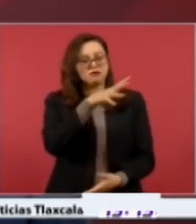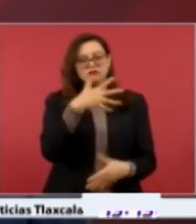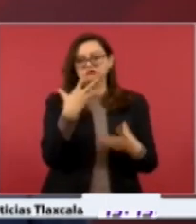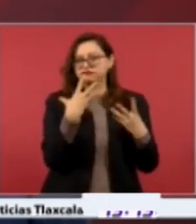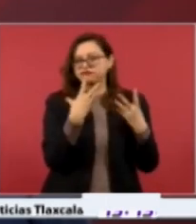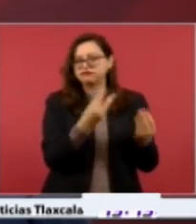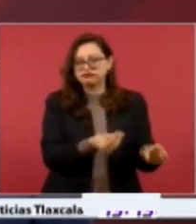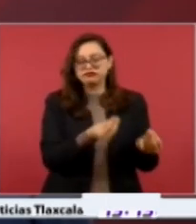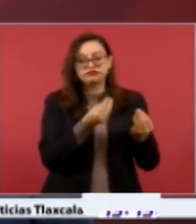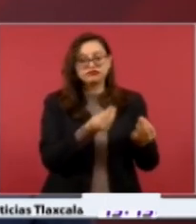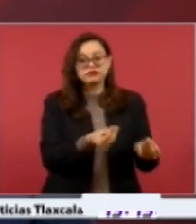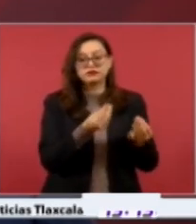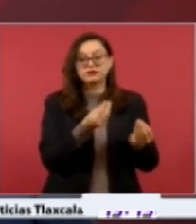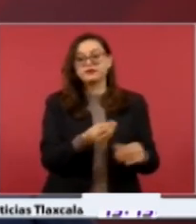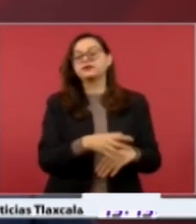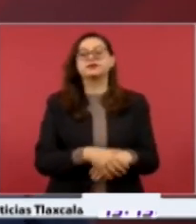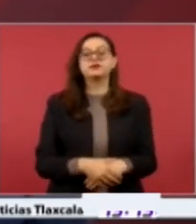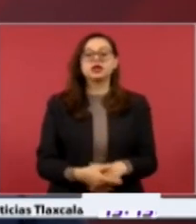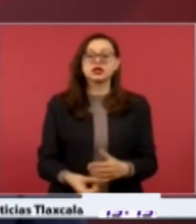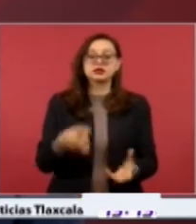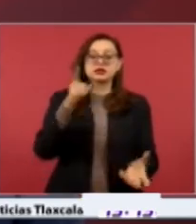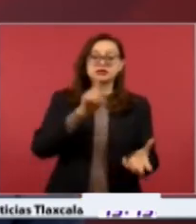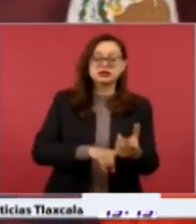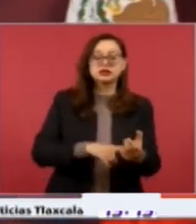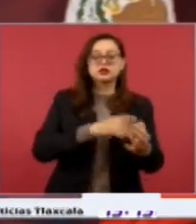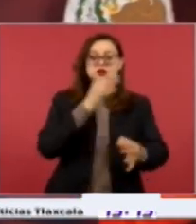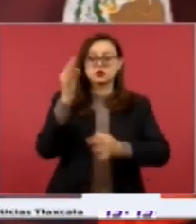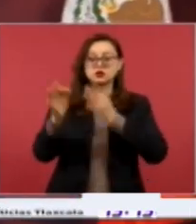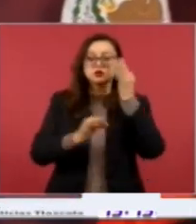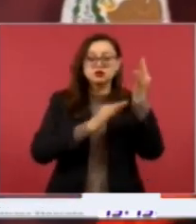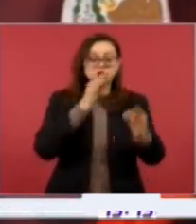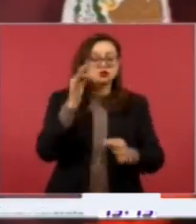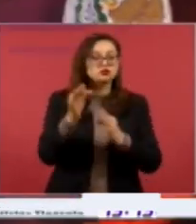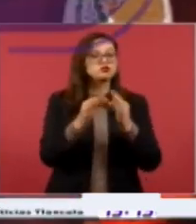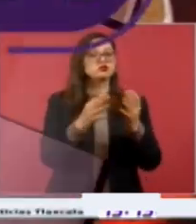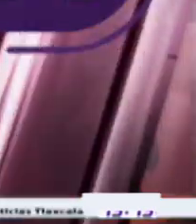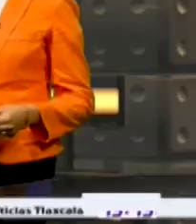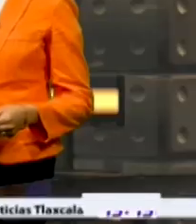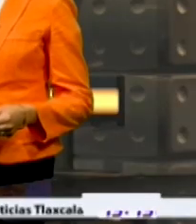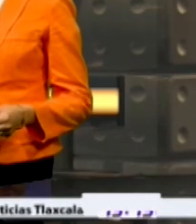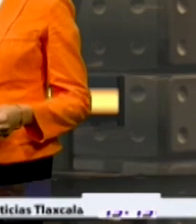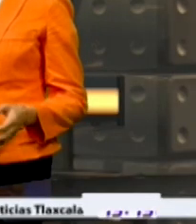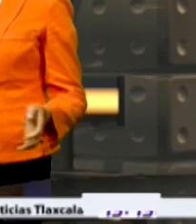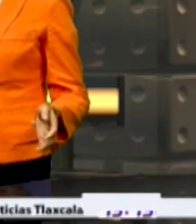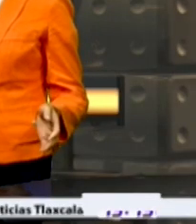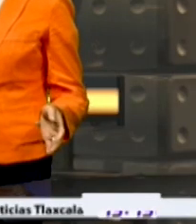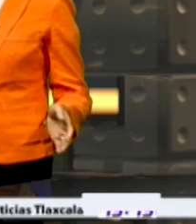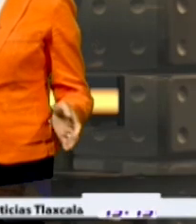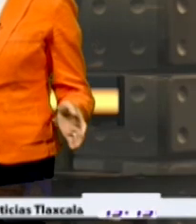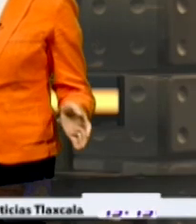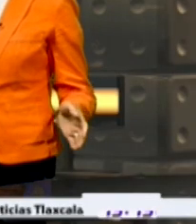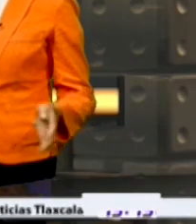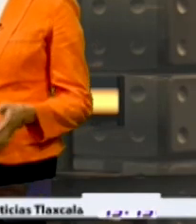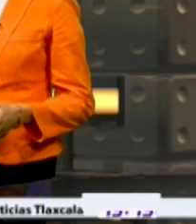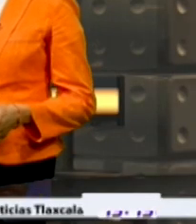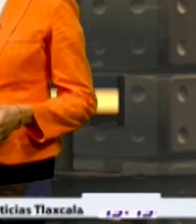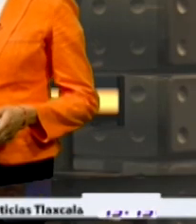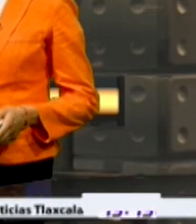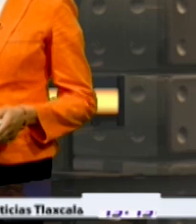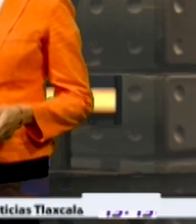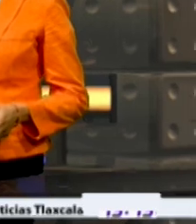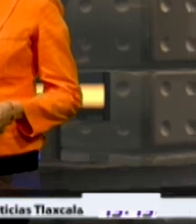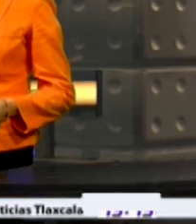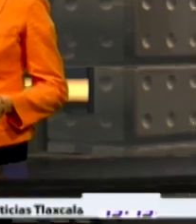la misma política implementada en los sexenios pasados, se estaría importando petróleo crudo. Hacemos una breve pausa a